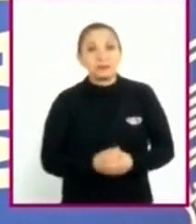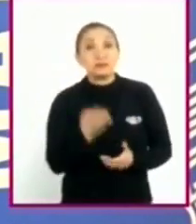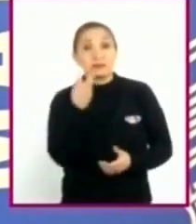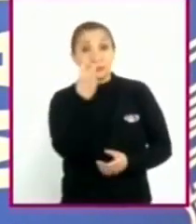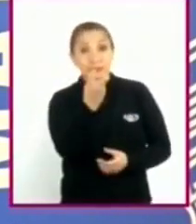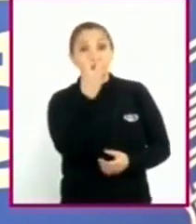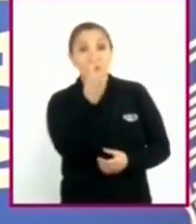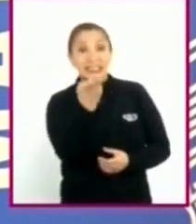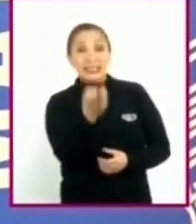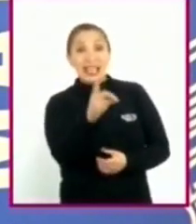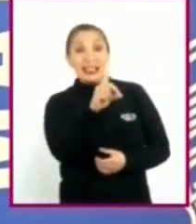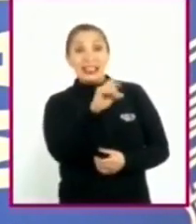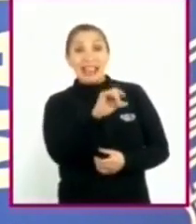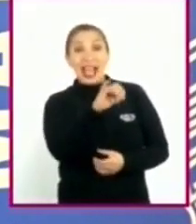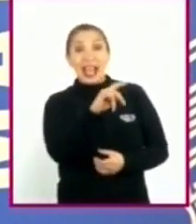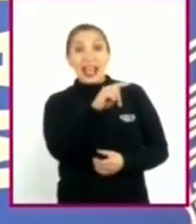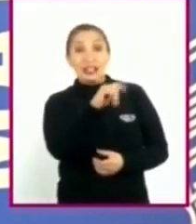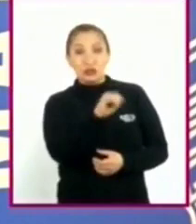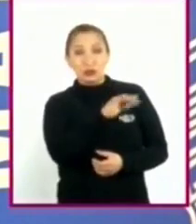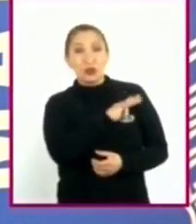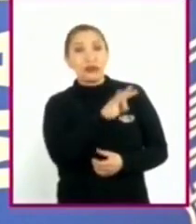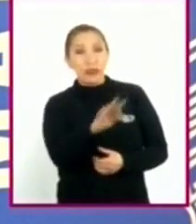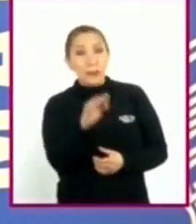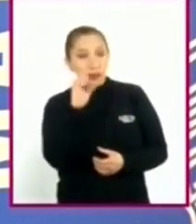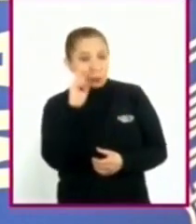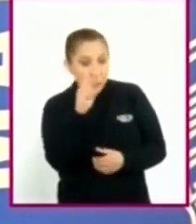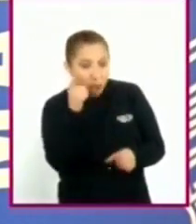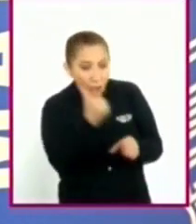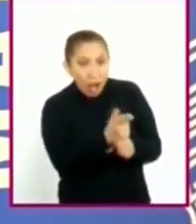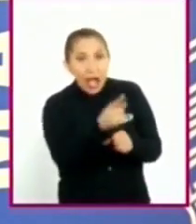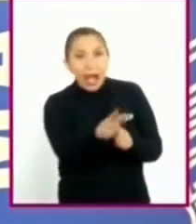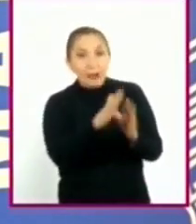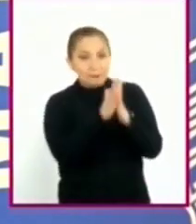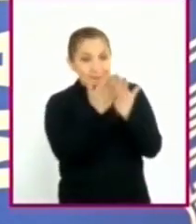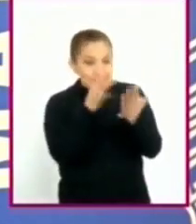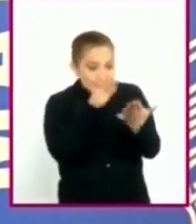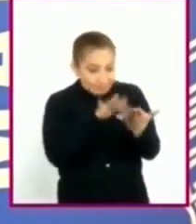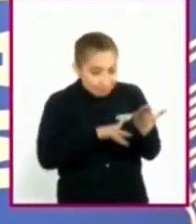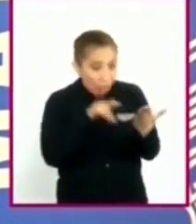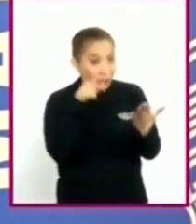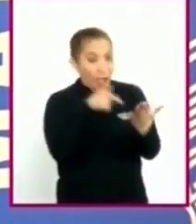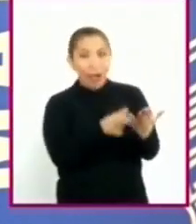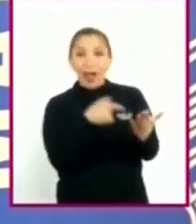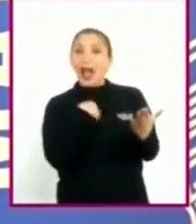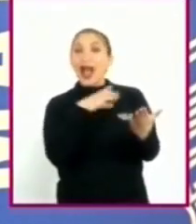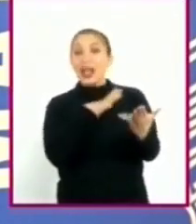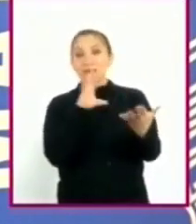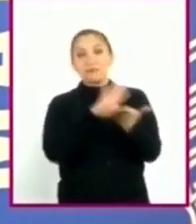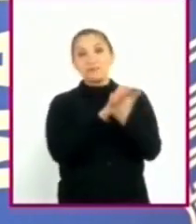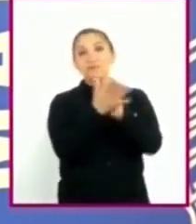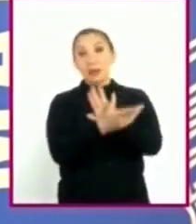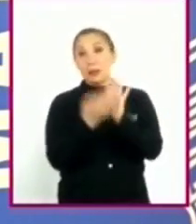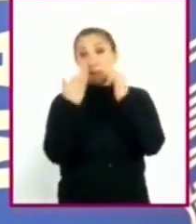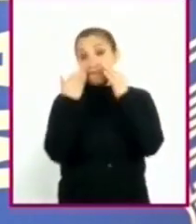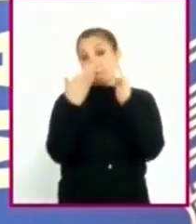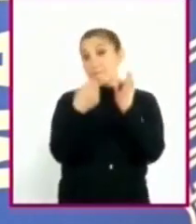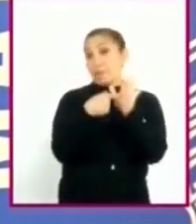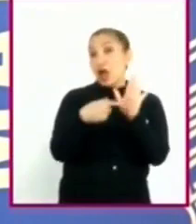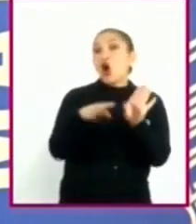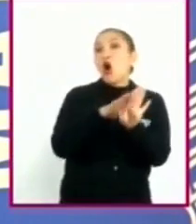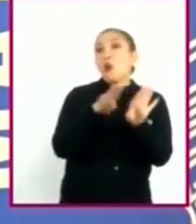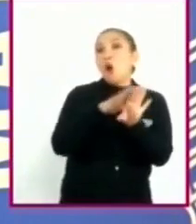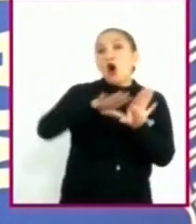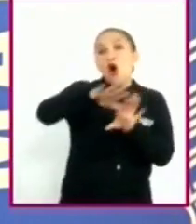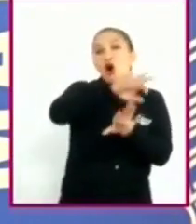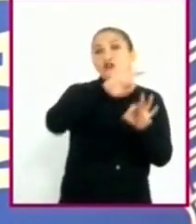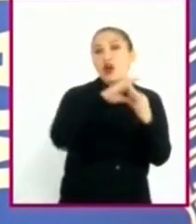ello, esos dialectos también podemos encontrarlos en la literatura, ya que ésta se convierte en un testimonio de cómo es